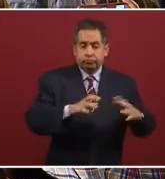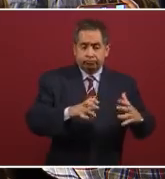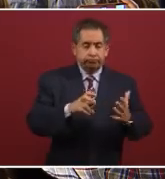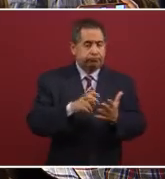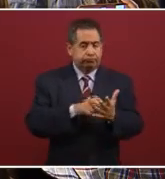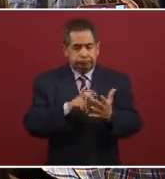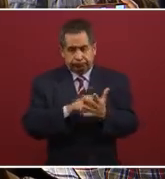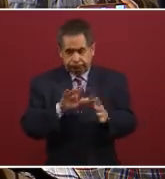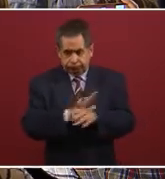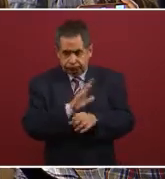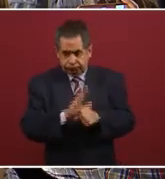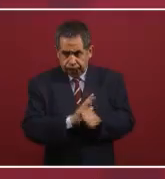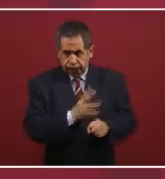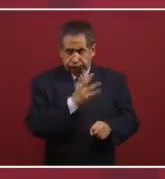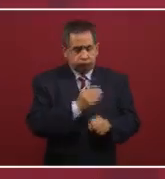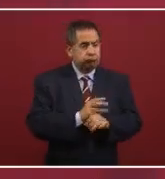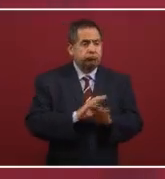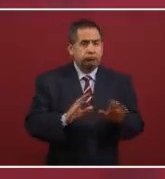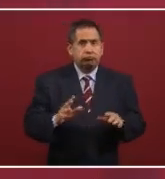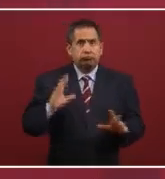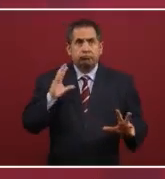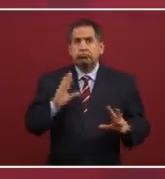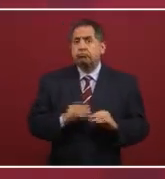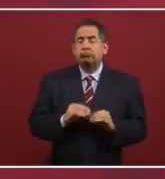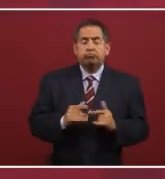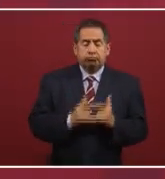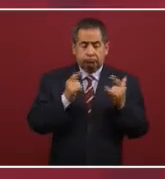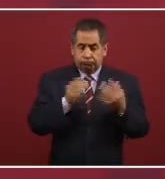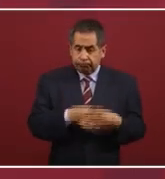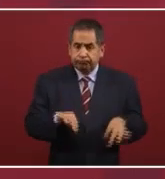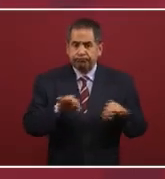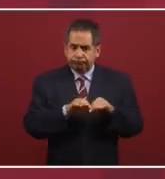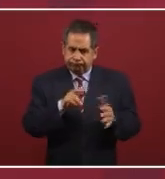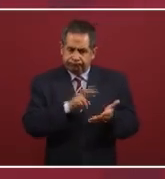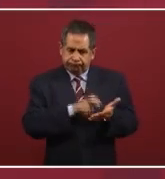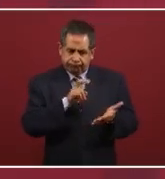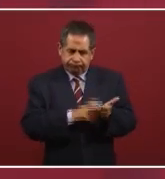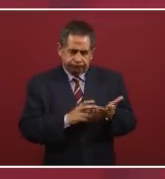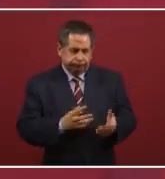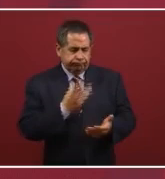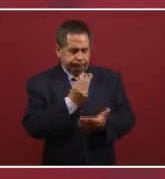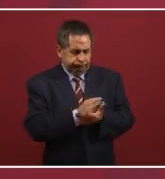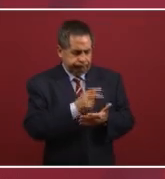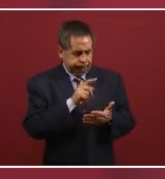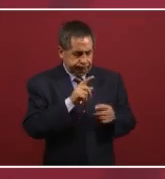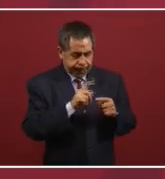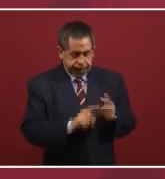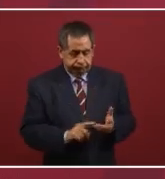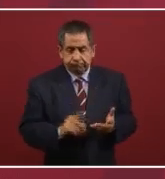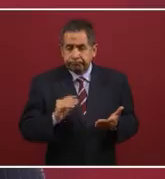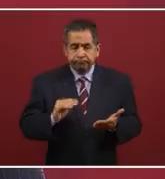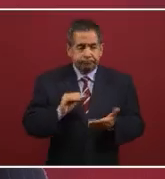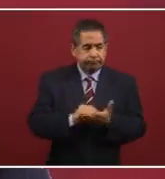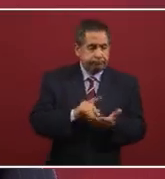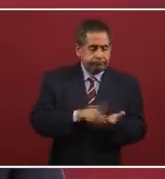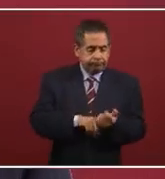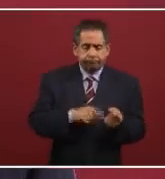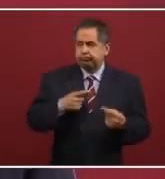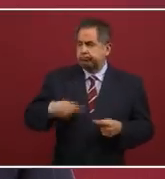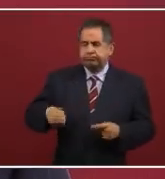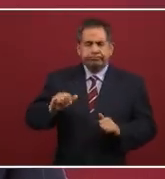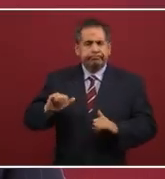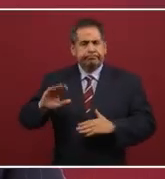muy importantes, históricamente importantes, que metimos, que reflejaban tanto un compromiso que adoptamos, y con mucho